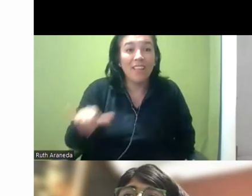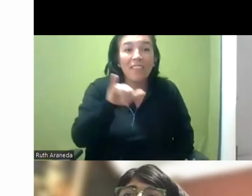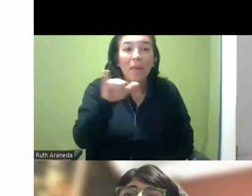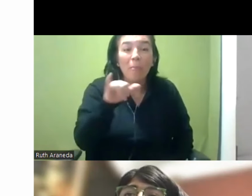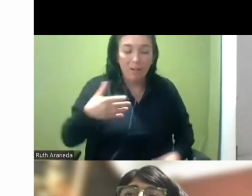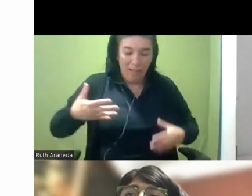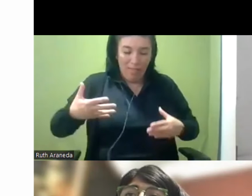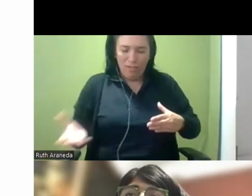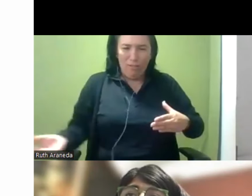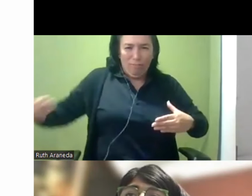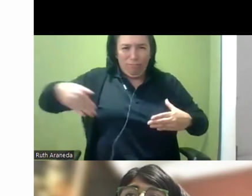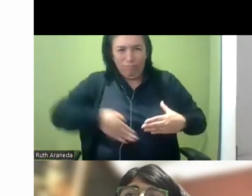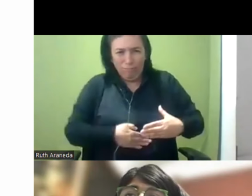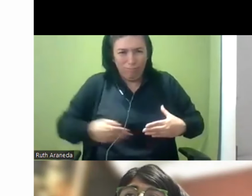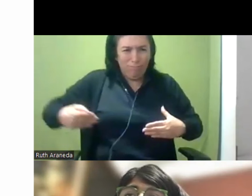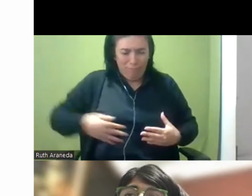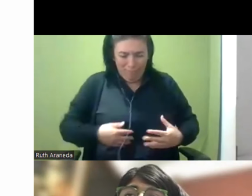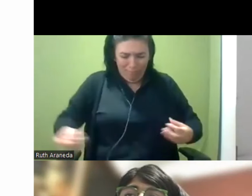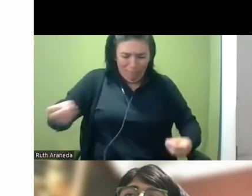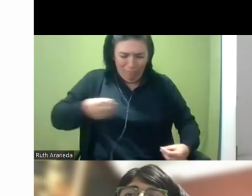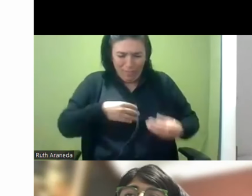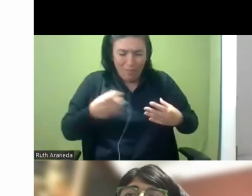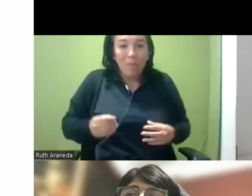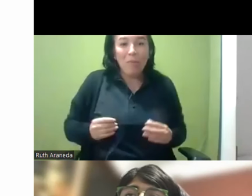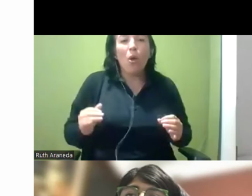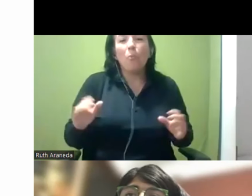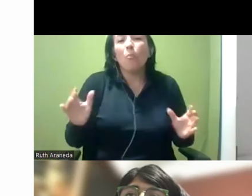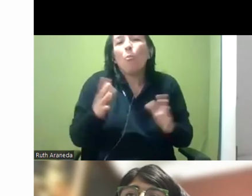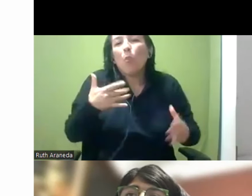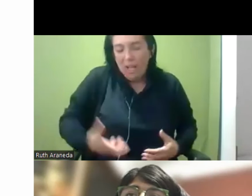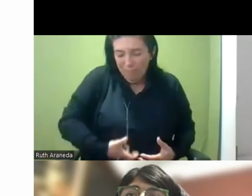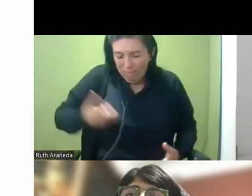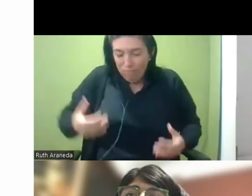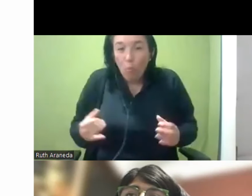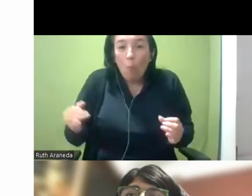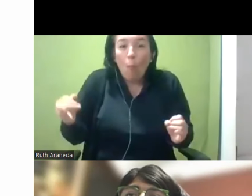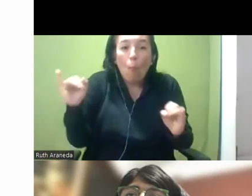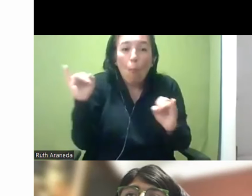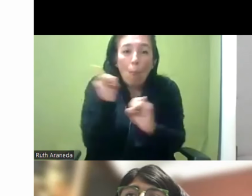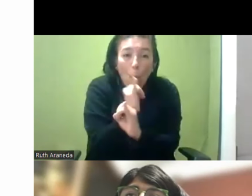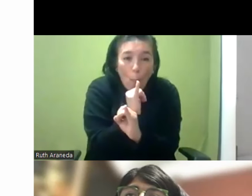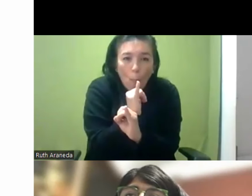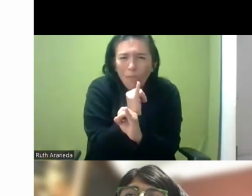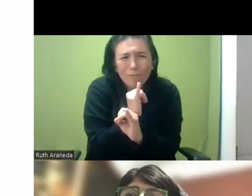restituir posteriormente el volumen, porque tampoco querían un esqueleto.